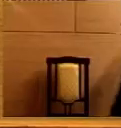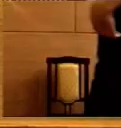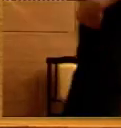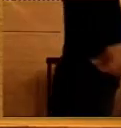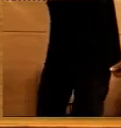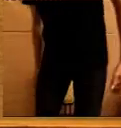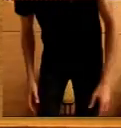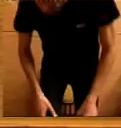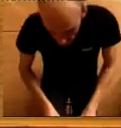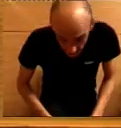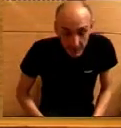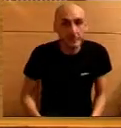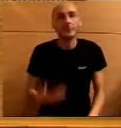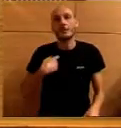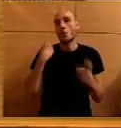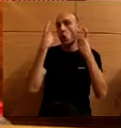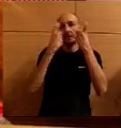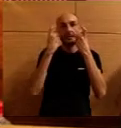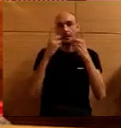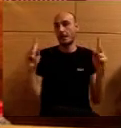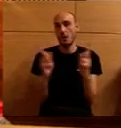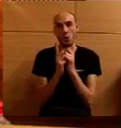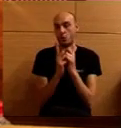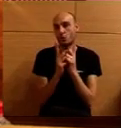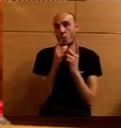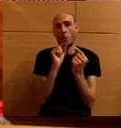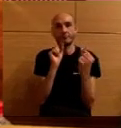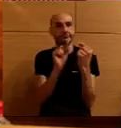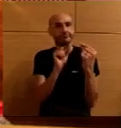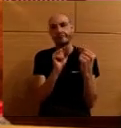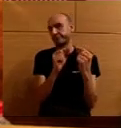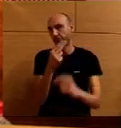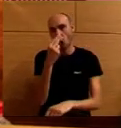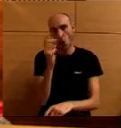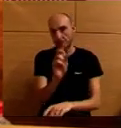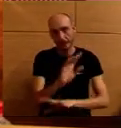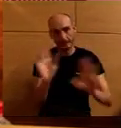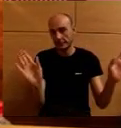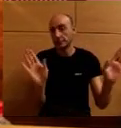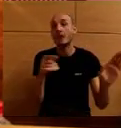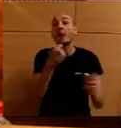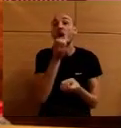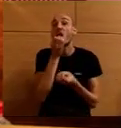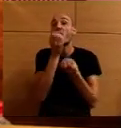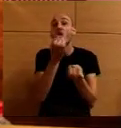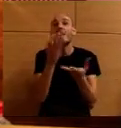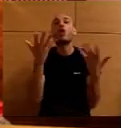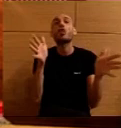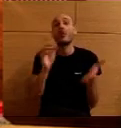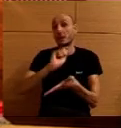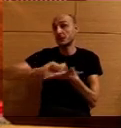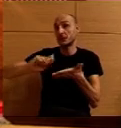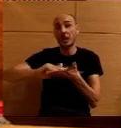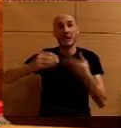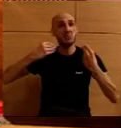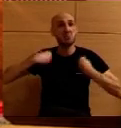Gracias, señora Gil. Bien, yo voy a ser muy breve porque no voy a entrar en su juego, ni mucho menos. Decirle que la información la tenía usted en secretaría, como bien el